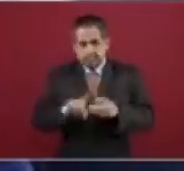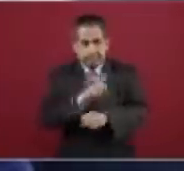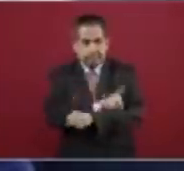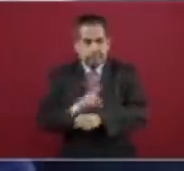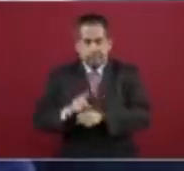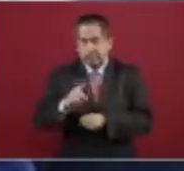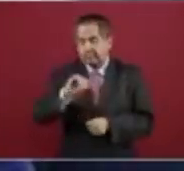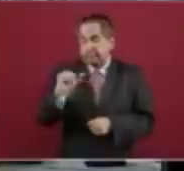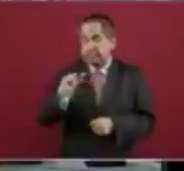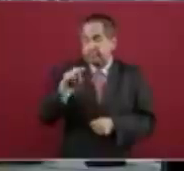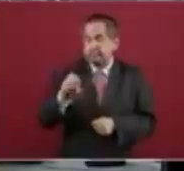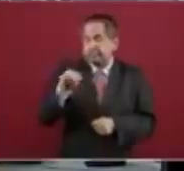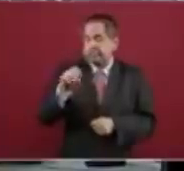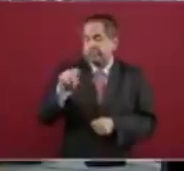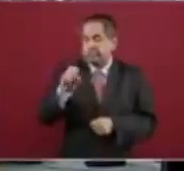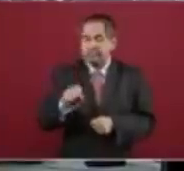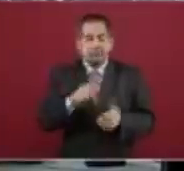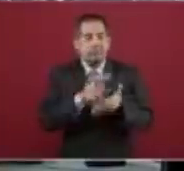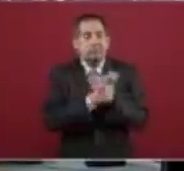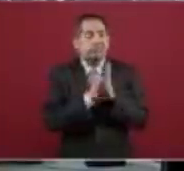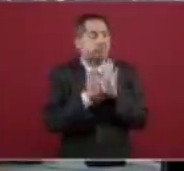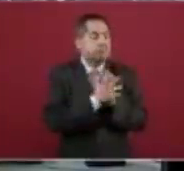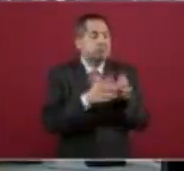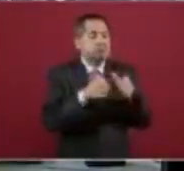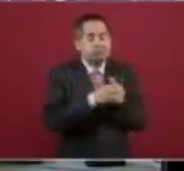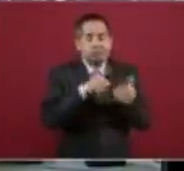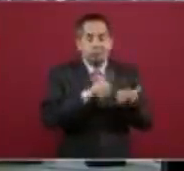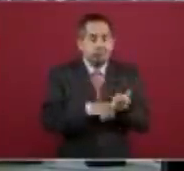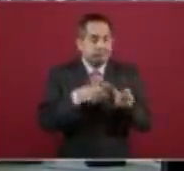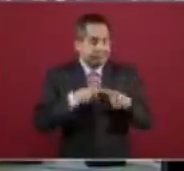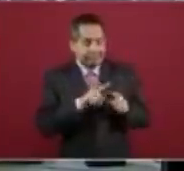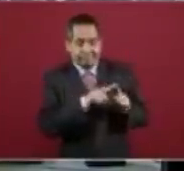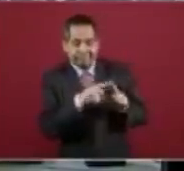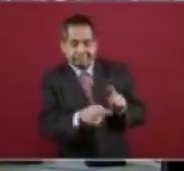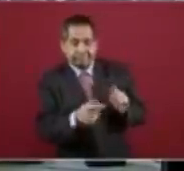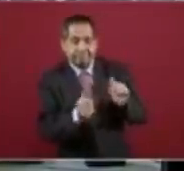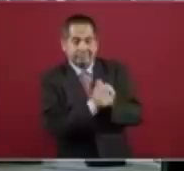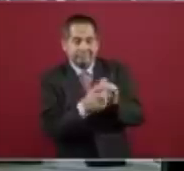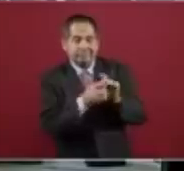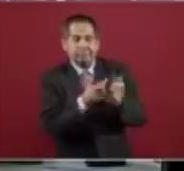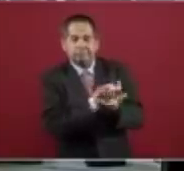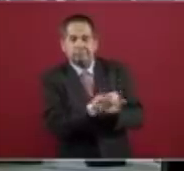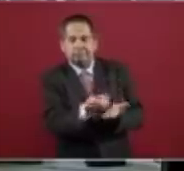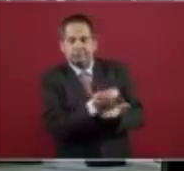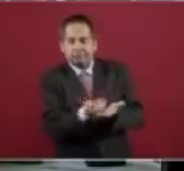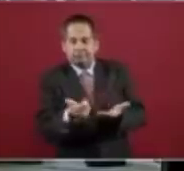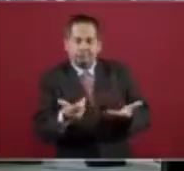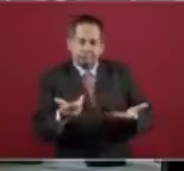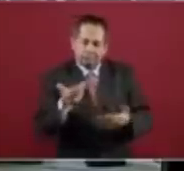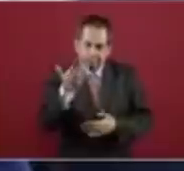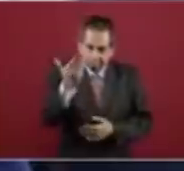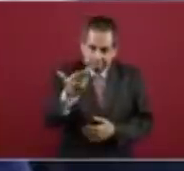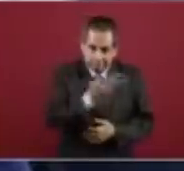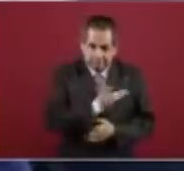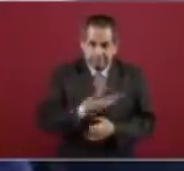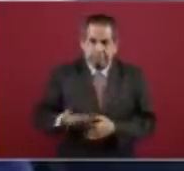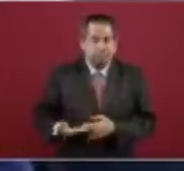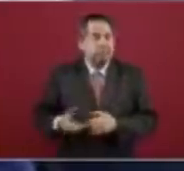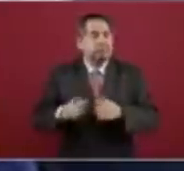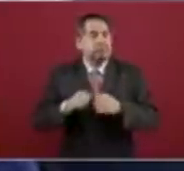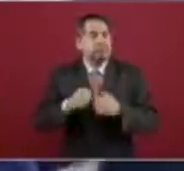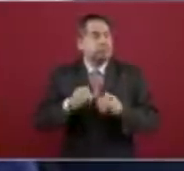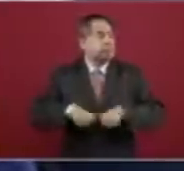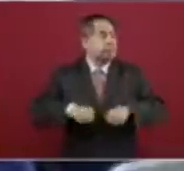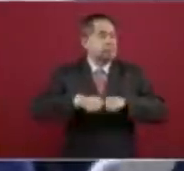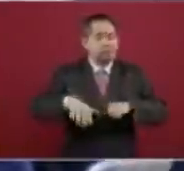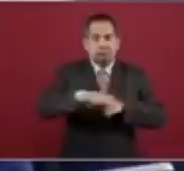Montes es cómplice porque gente cercana a él pertenece a la nómina. Presidente, la sociedad le pide que